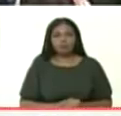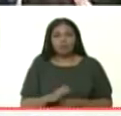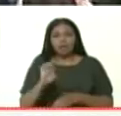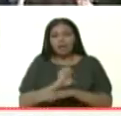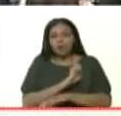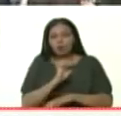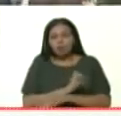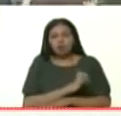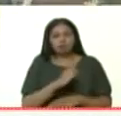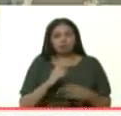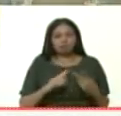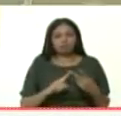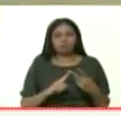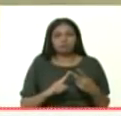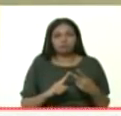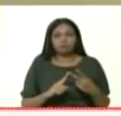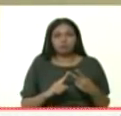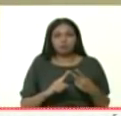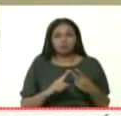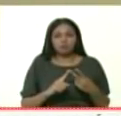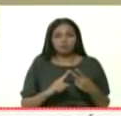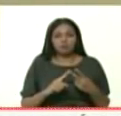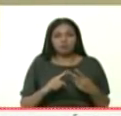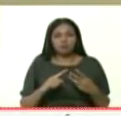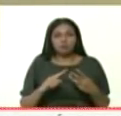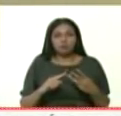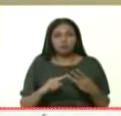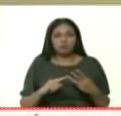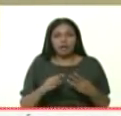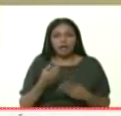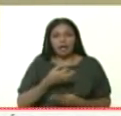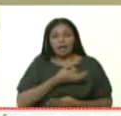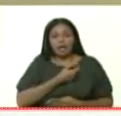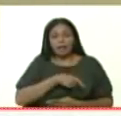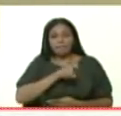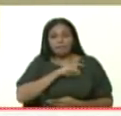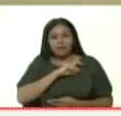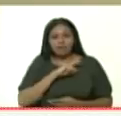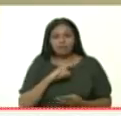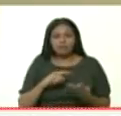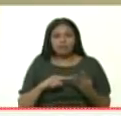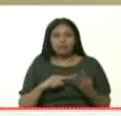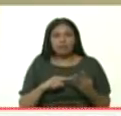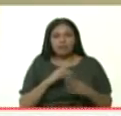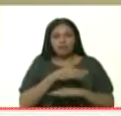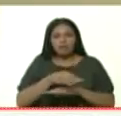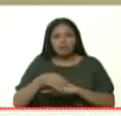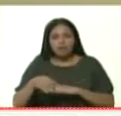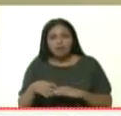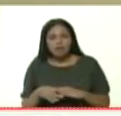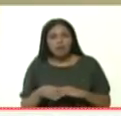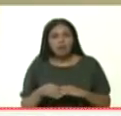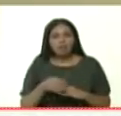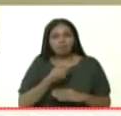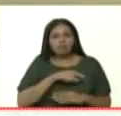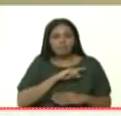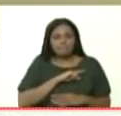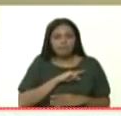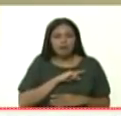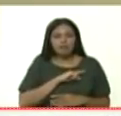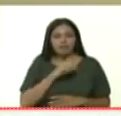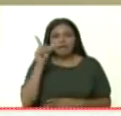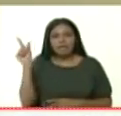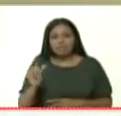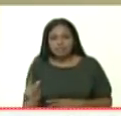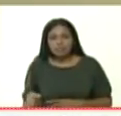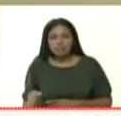Ecuador, el País Vasco, España, Islas Canarias, Italia,